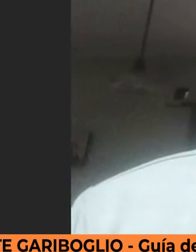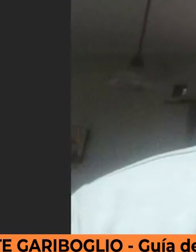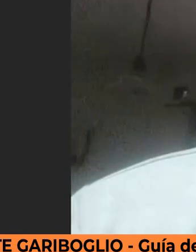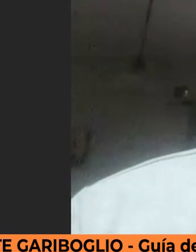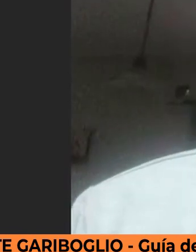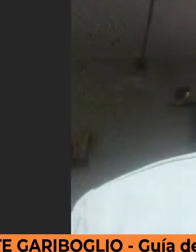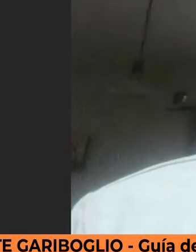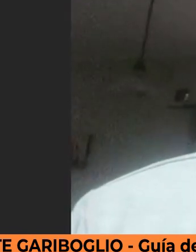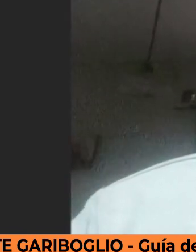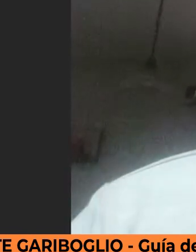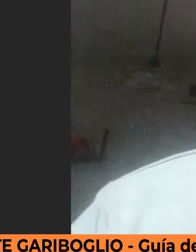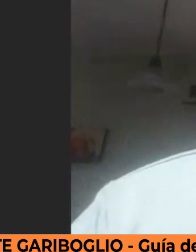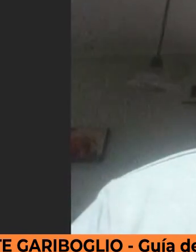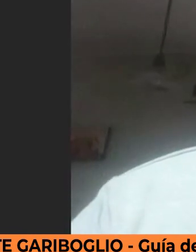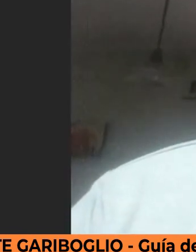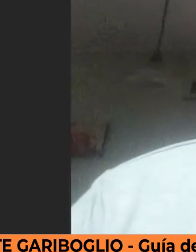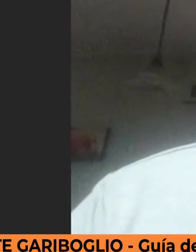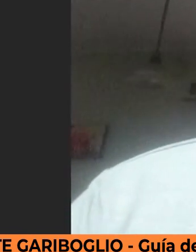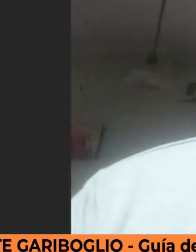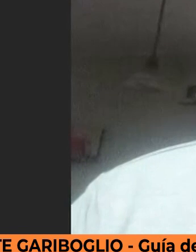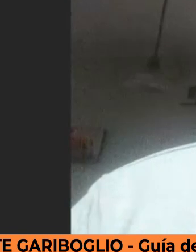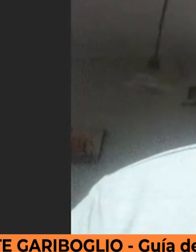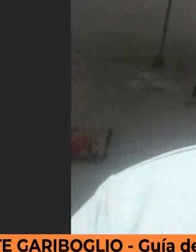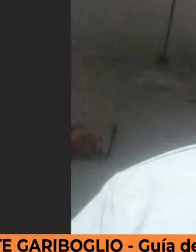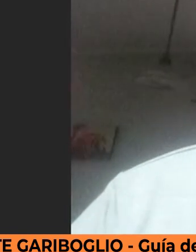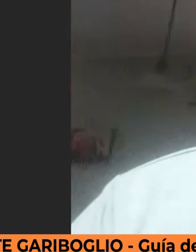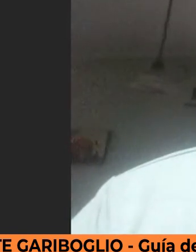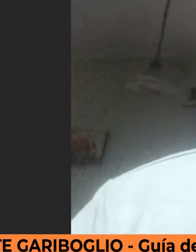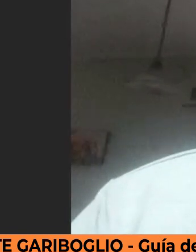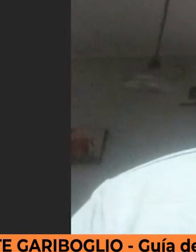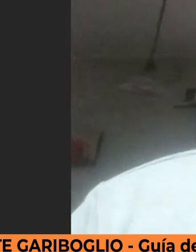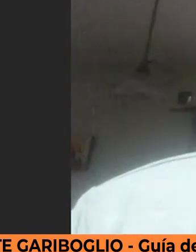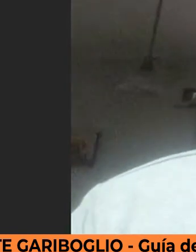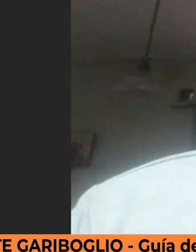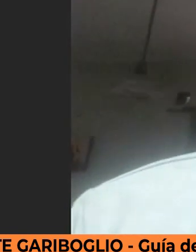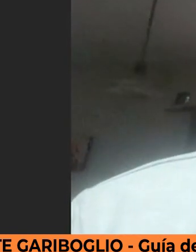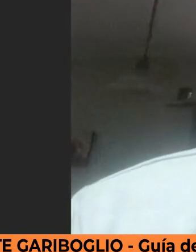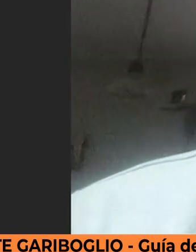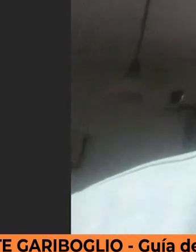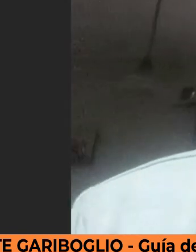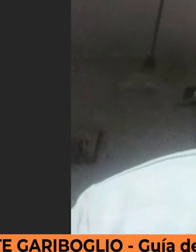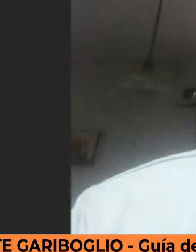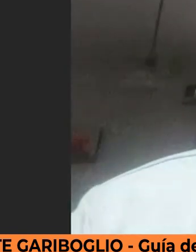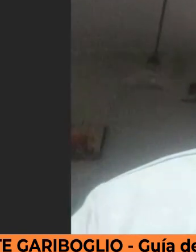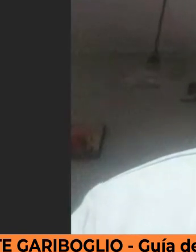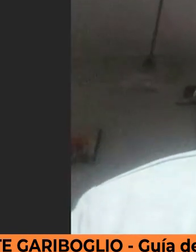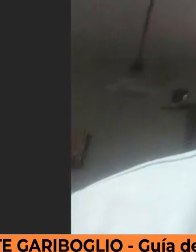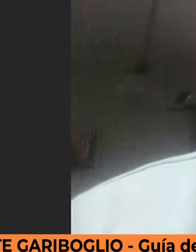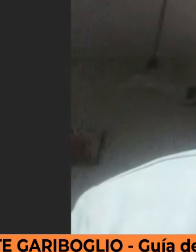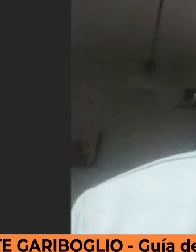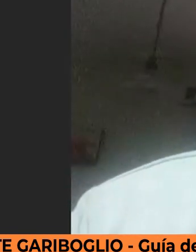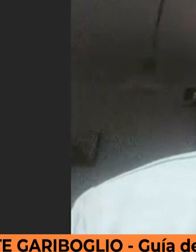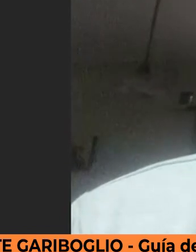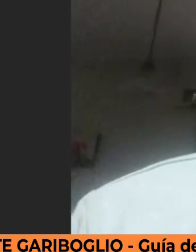senderos transitables, de lo que es el ecoturismo y la puesta en marcha ahora con trabajos del Centro de Interpretación y